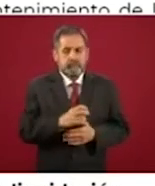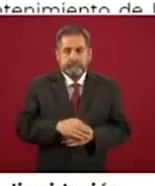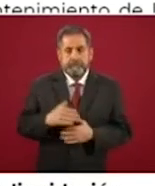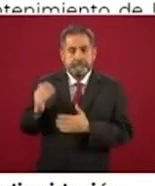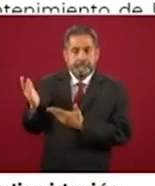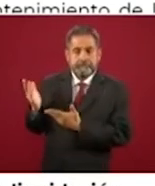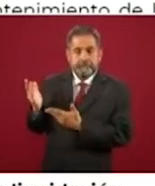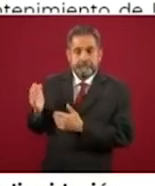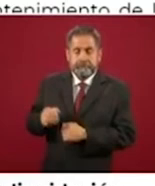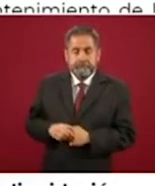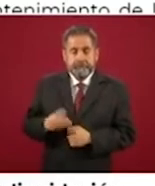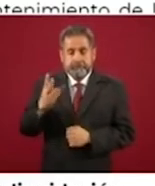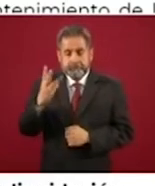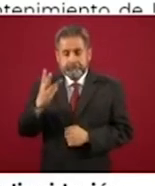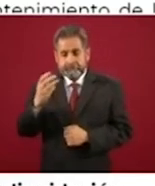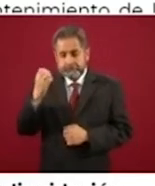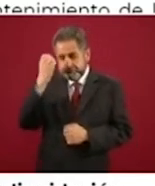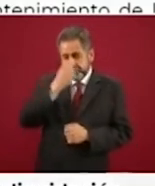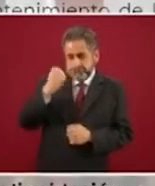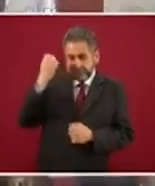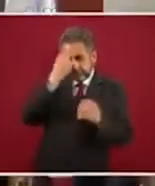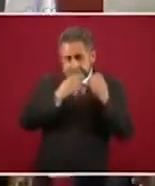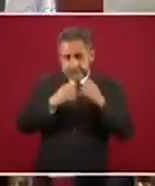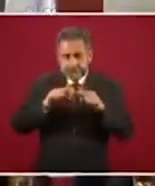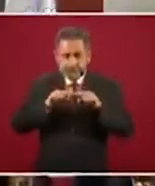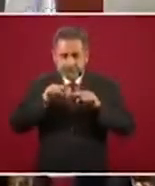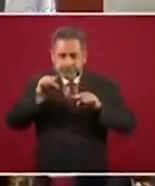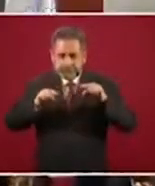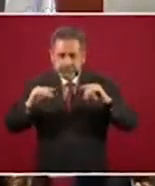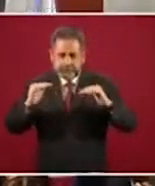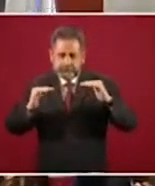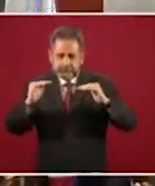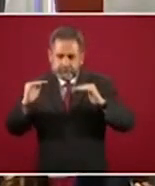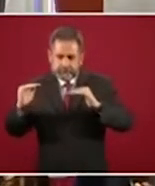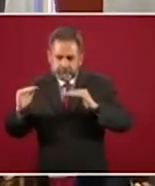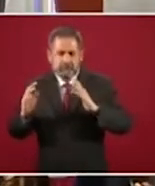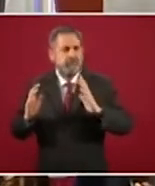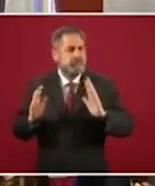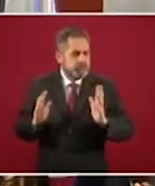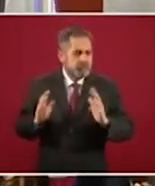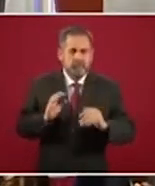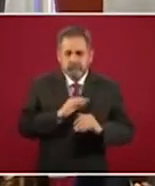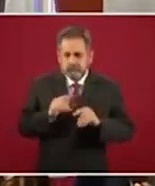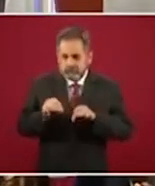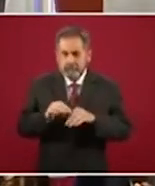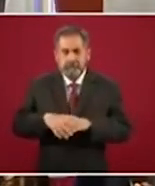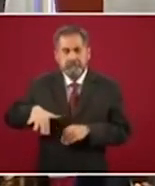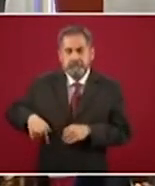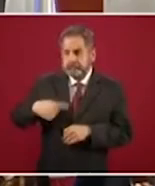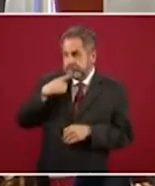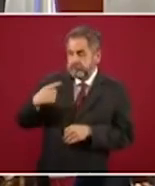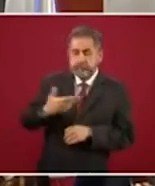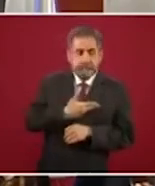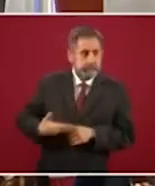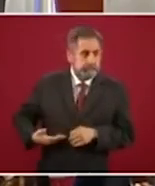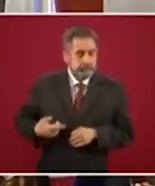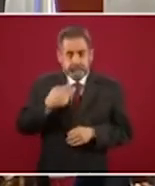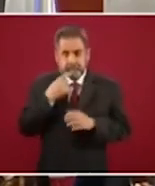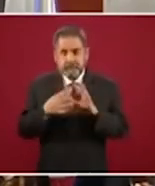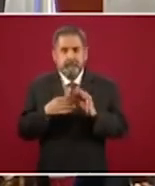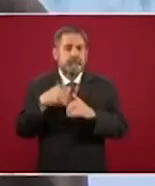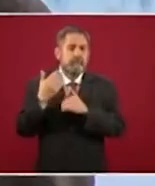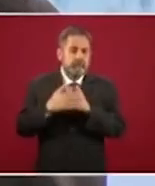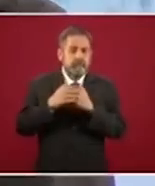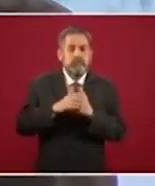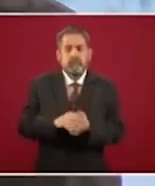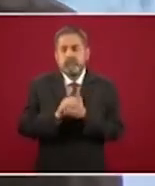tenemos estos tres avalúos con cierto margen con el que podemos trabajar y, como mencionó el señor presidente, estaremos llevando